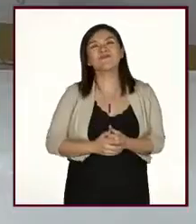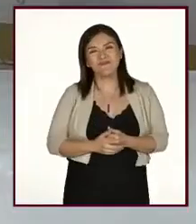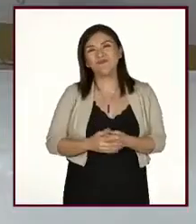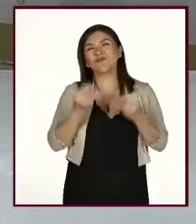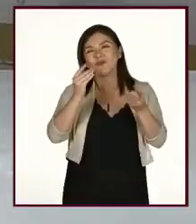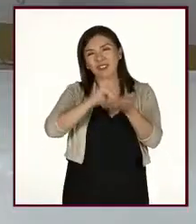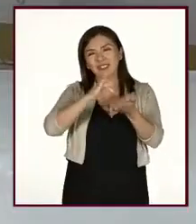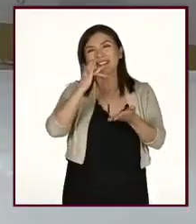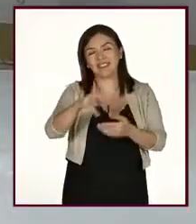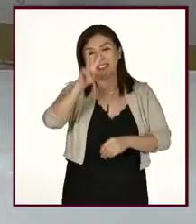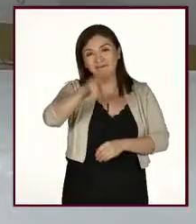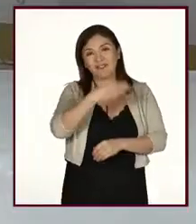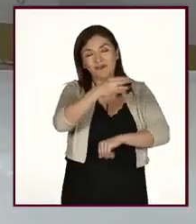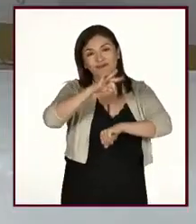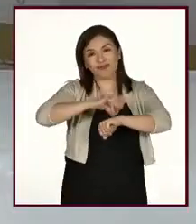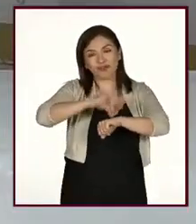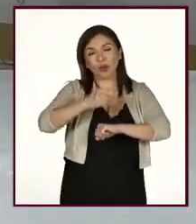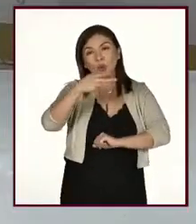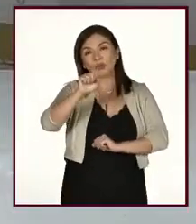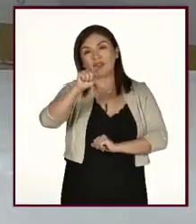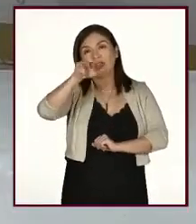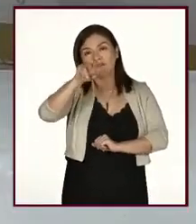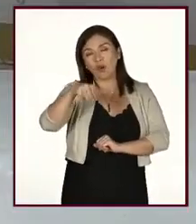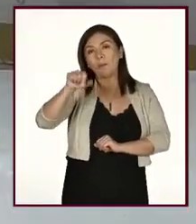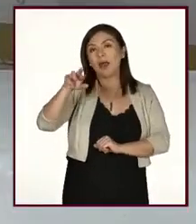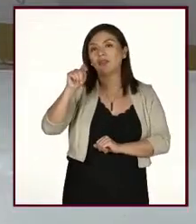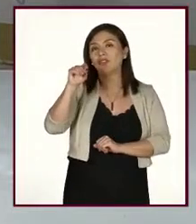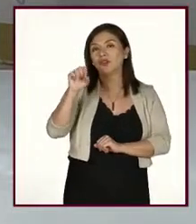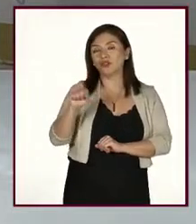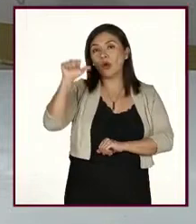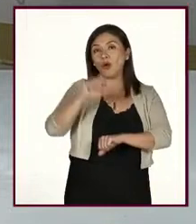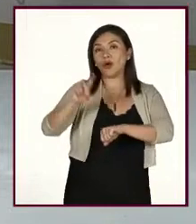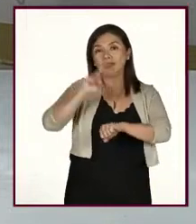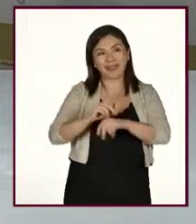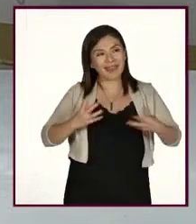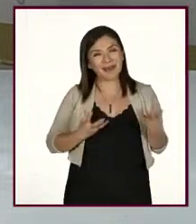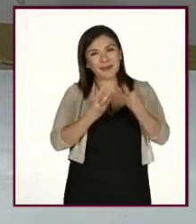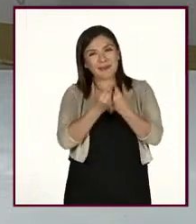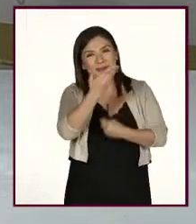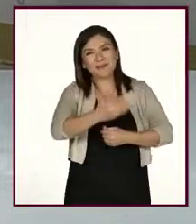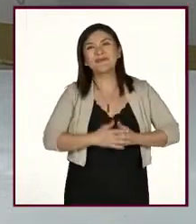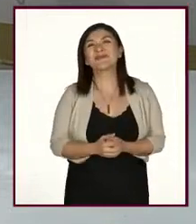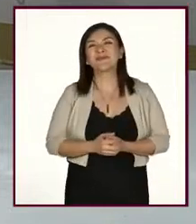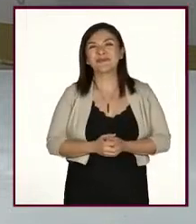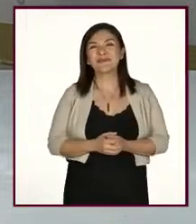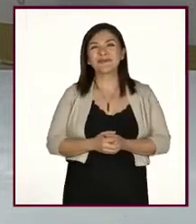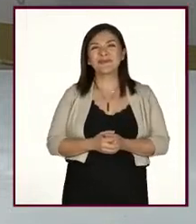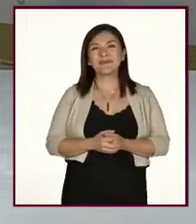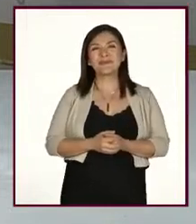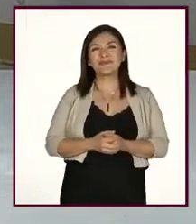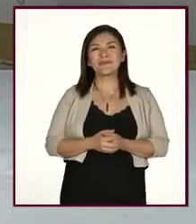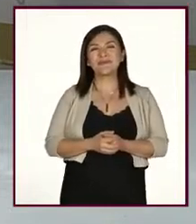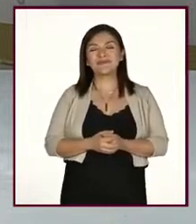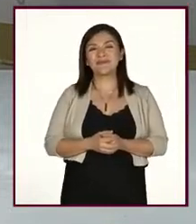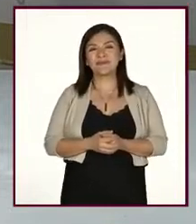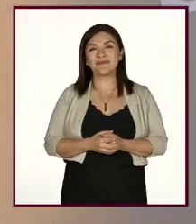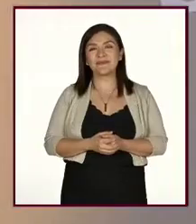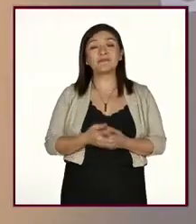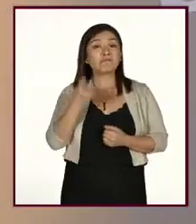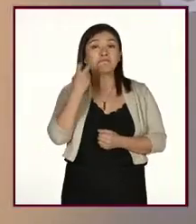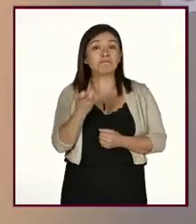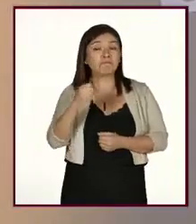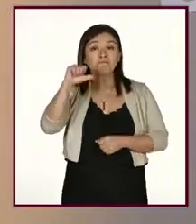Muchísimas gracias. Gracias, doctor Gustavo Alberto Martos Alvidrez, por habernos acompañado. Muchas gracias por la invitación. Al contrario, doctor. Y